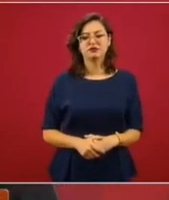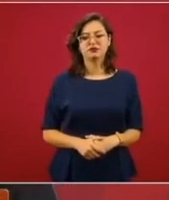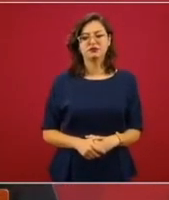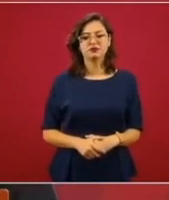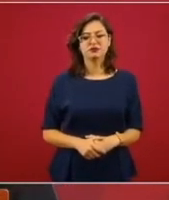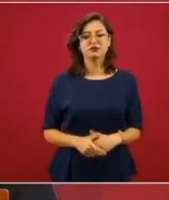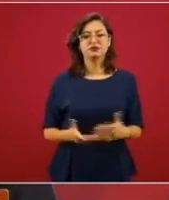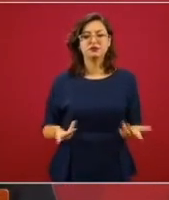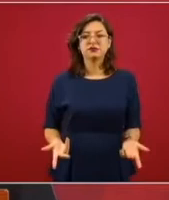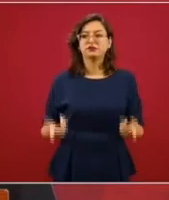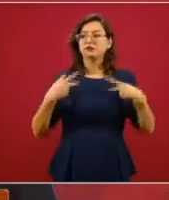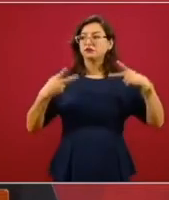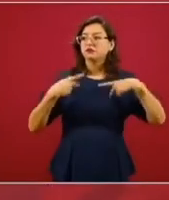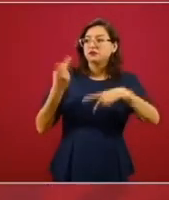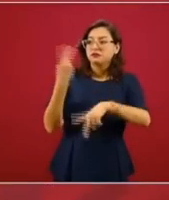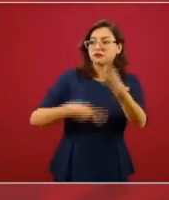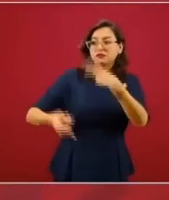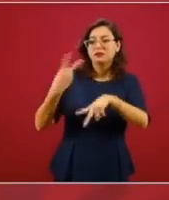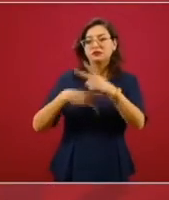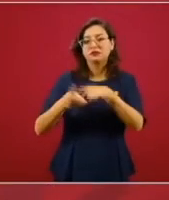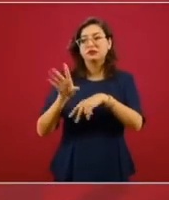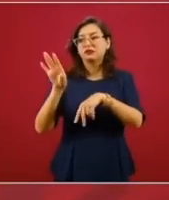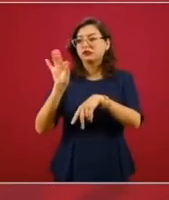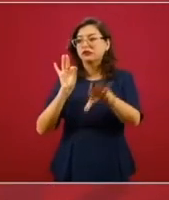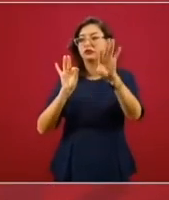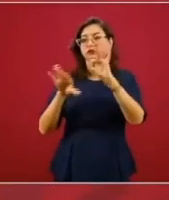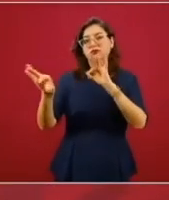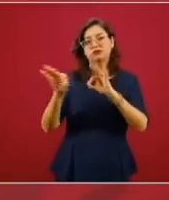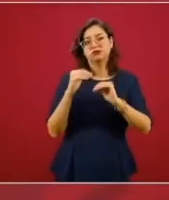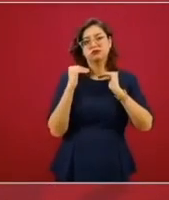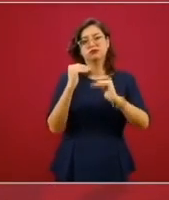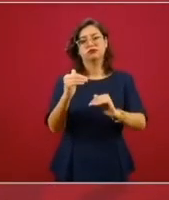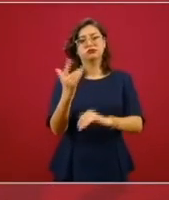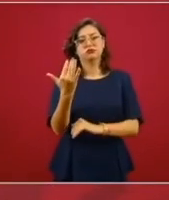que sean muy pocos los asistentes, no más de 50,